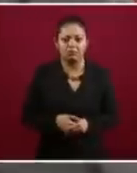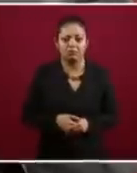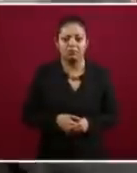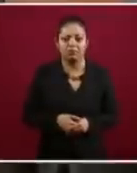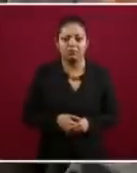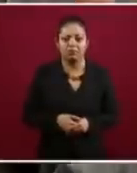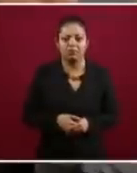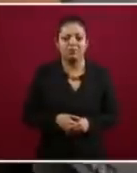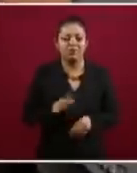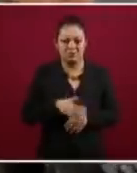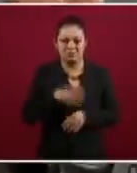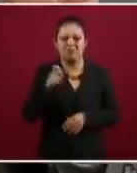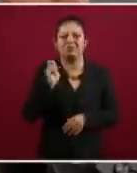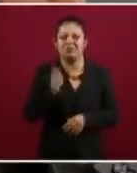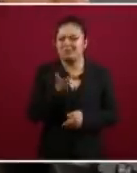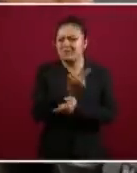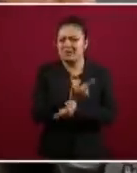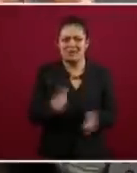Entonces, libre,